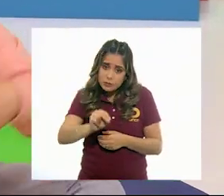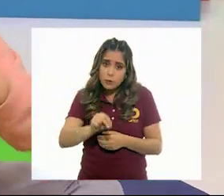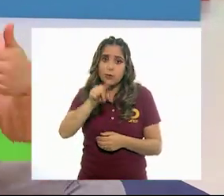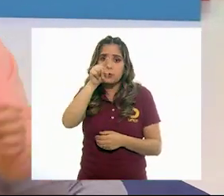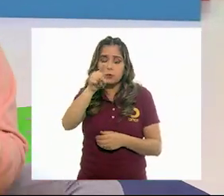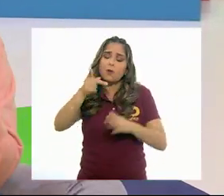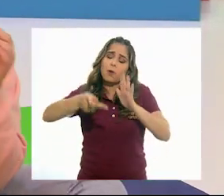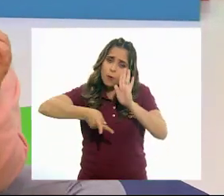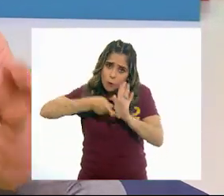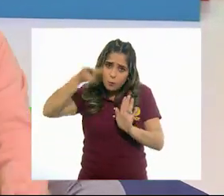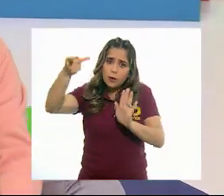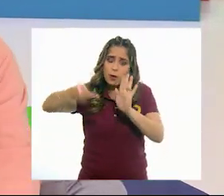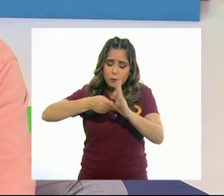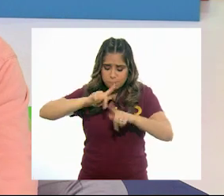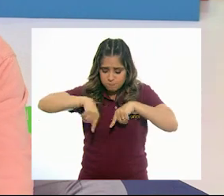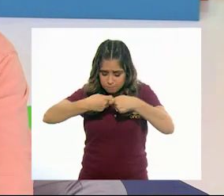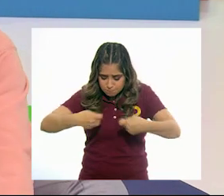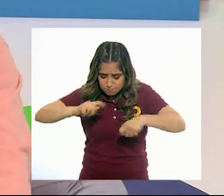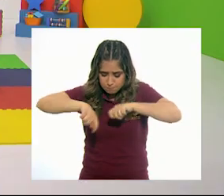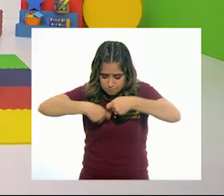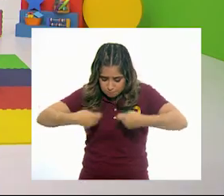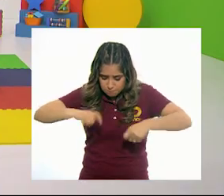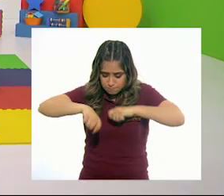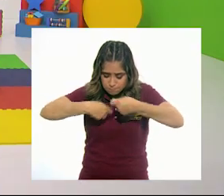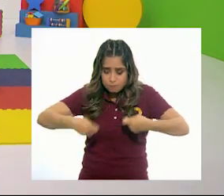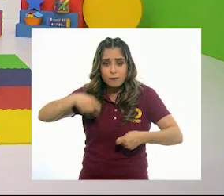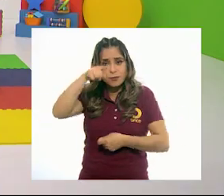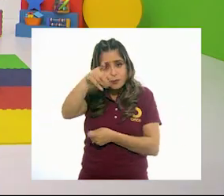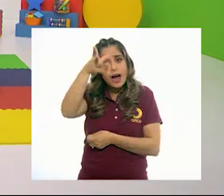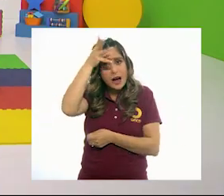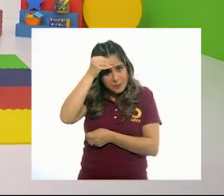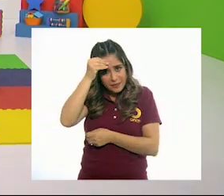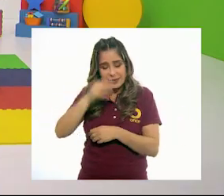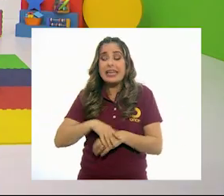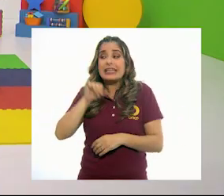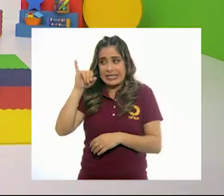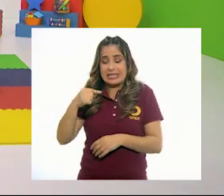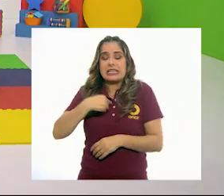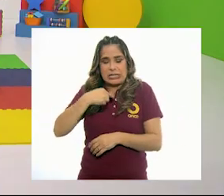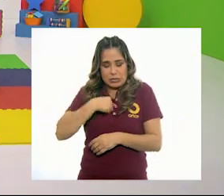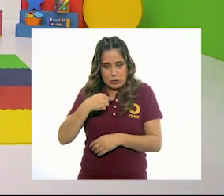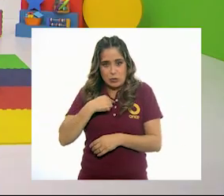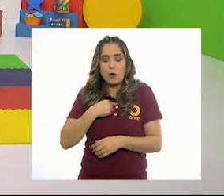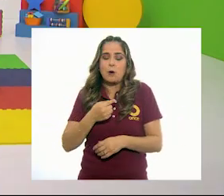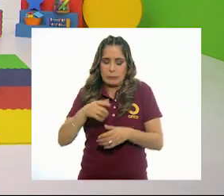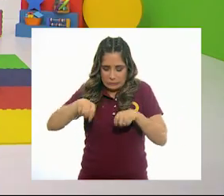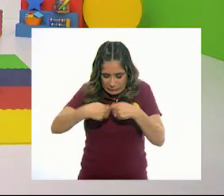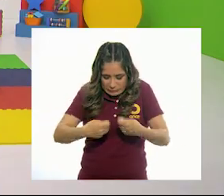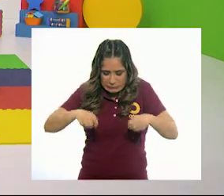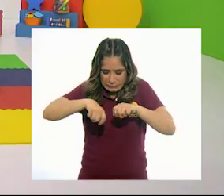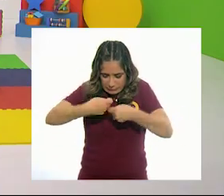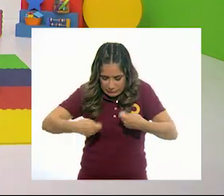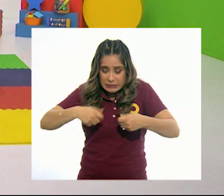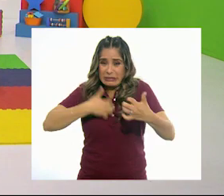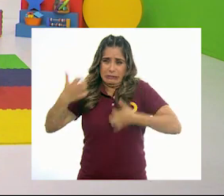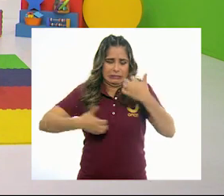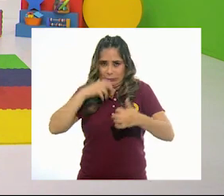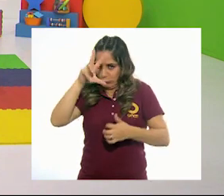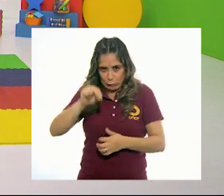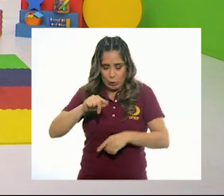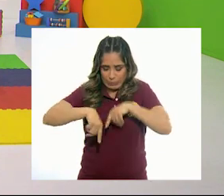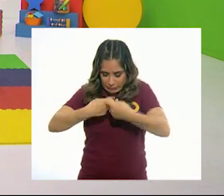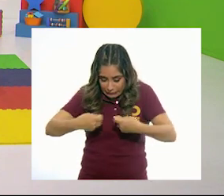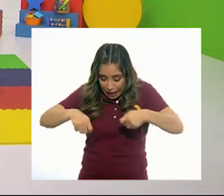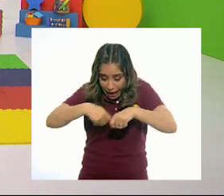y otra vez el amarrado de agujetas. ¡Sí! Prometo que lo voy a practicar toda la semana sin desesperarme. Y